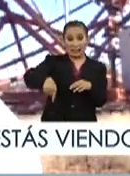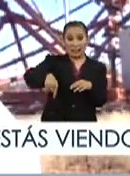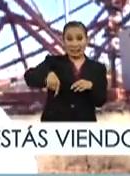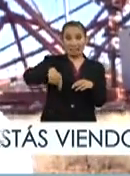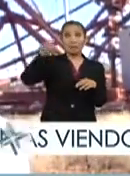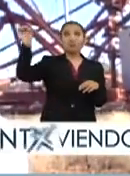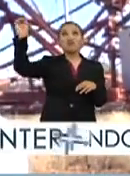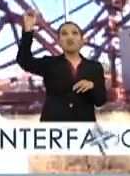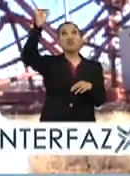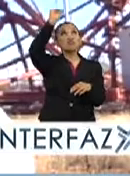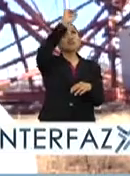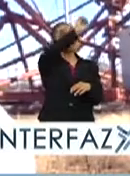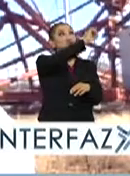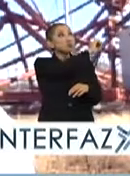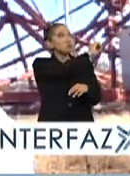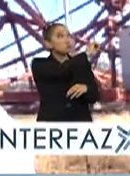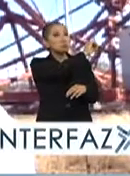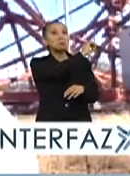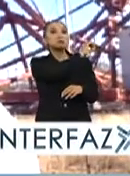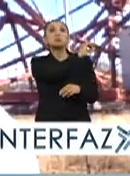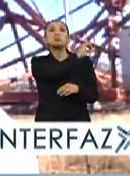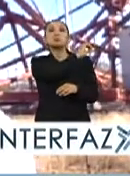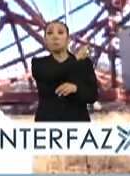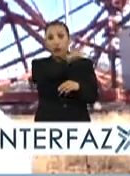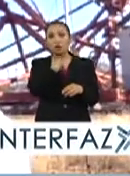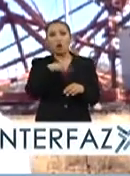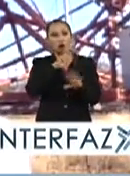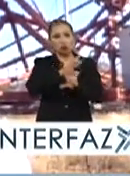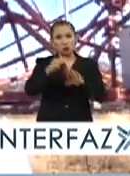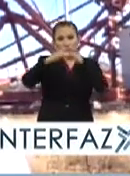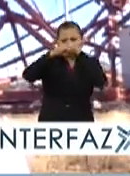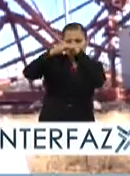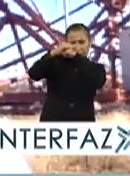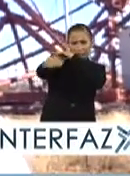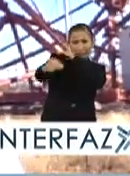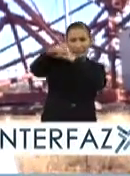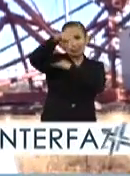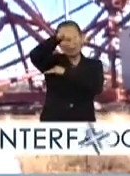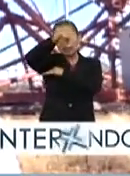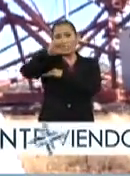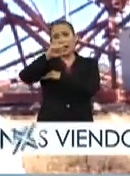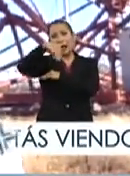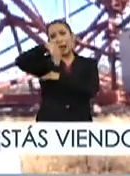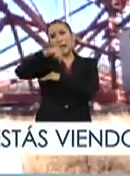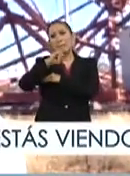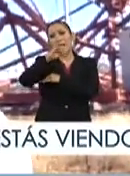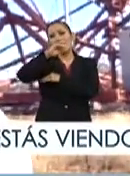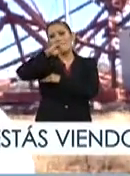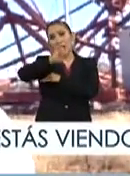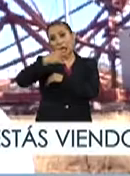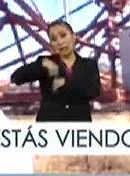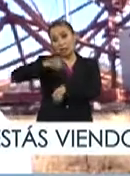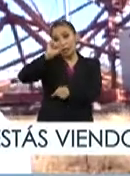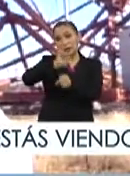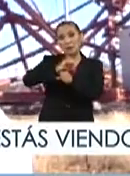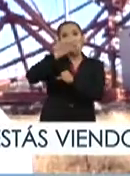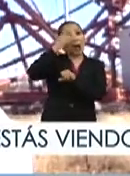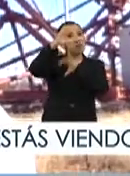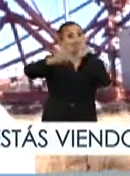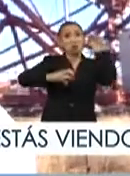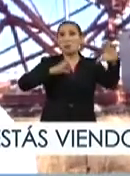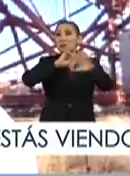por encima de nuestras cabezas. Estamos en pleno desierto del Namib, llevamos una semana sin